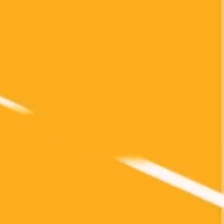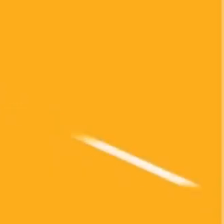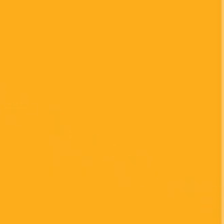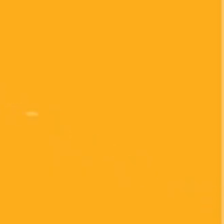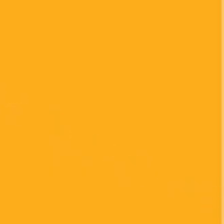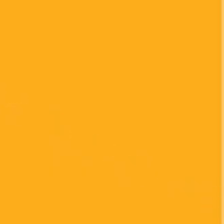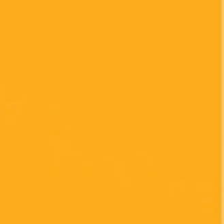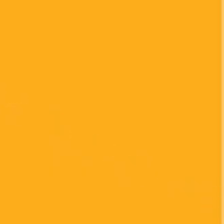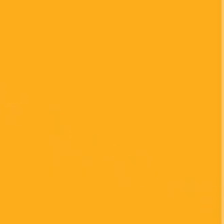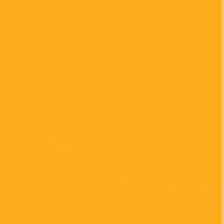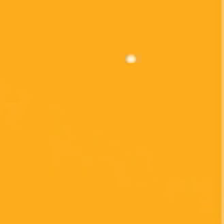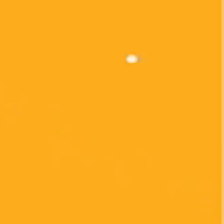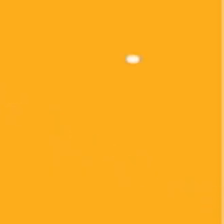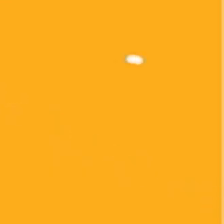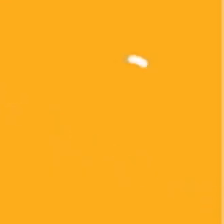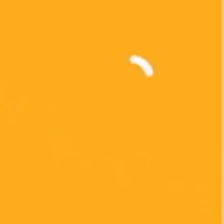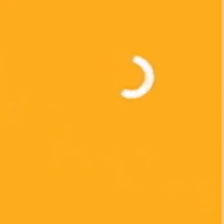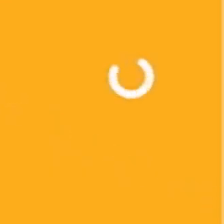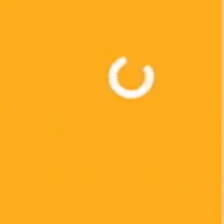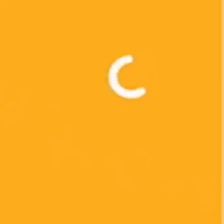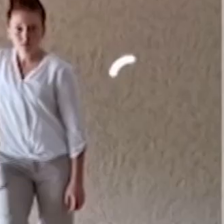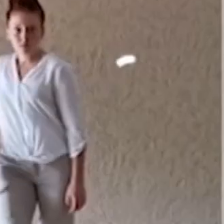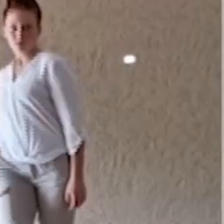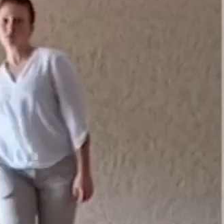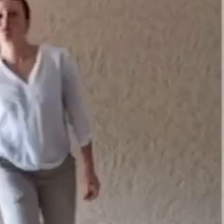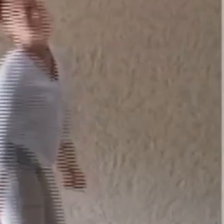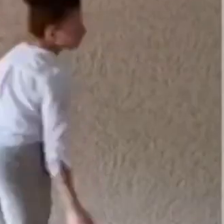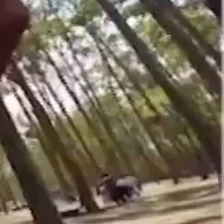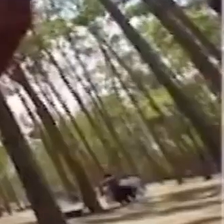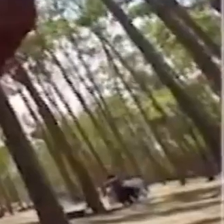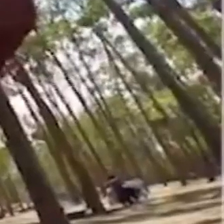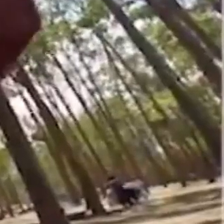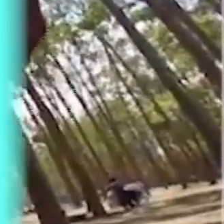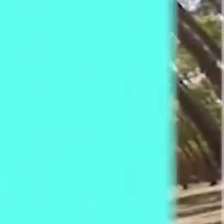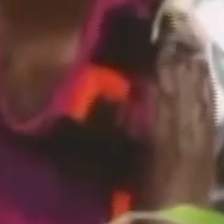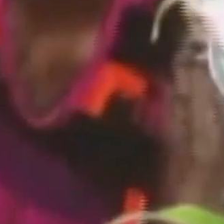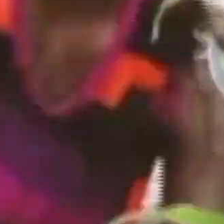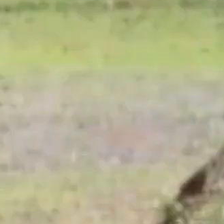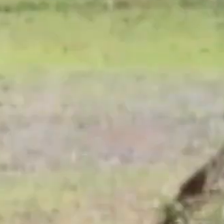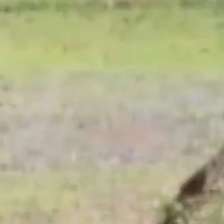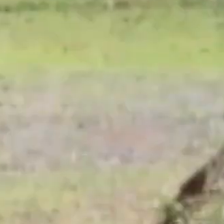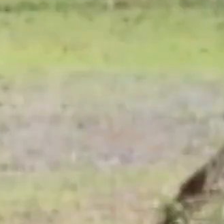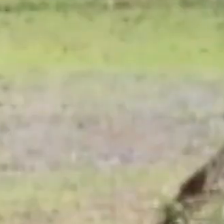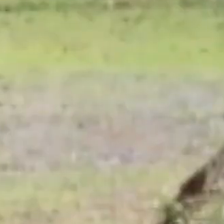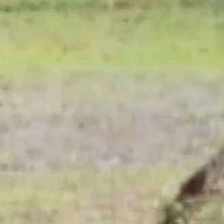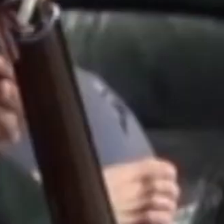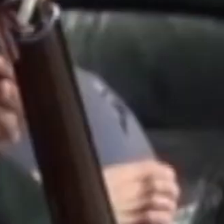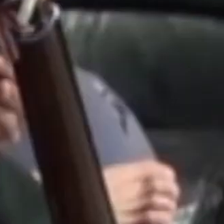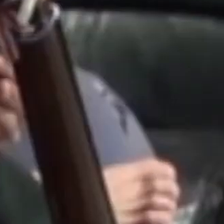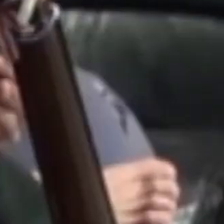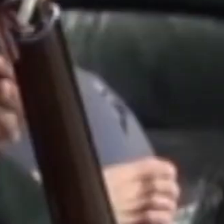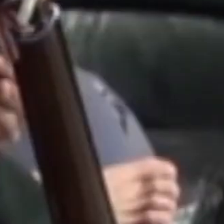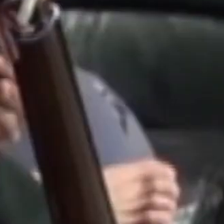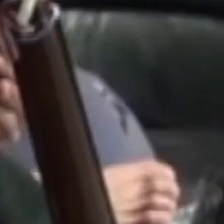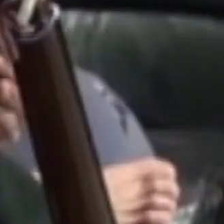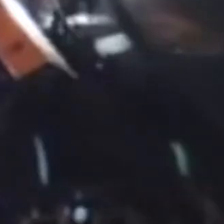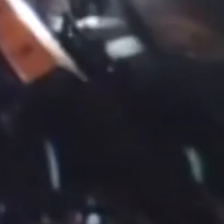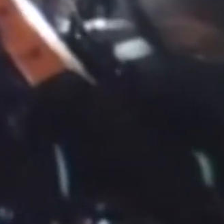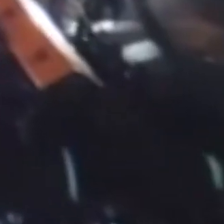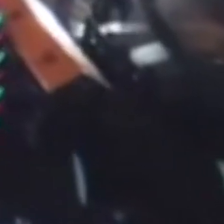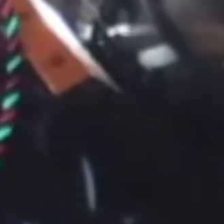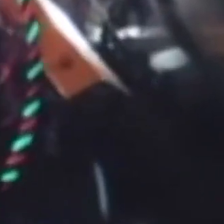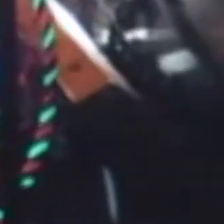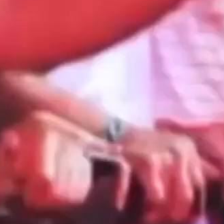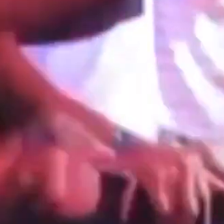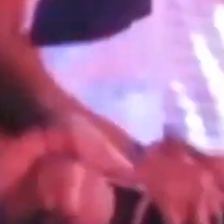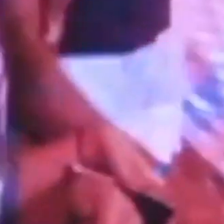En nuestro espacio Cine en Cortos presentamos historias cotidianas y música de diferentes géneros. El